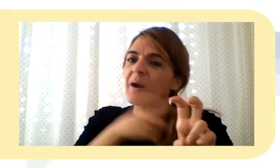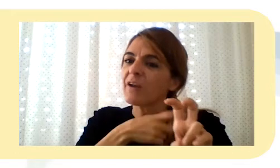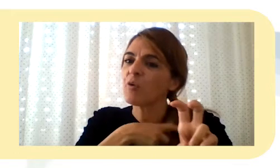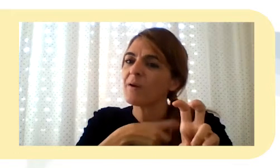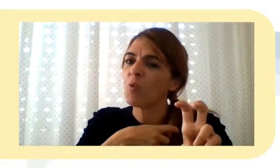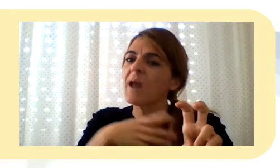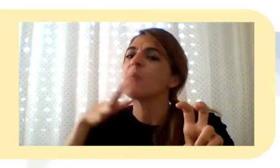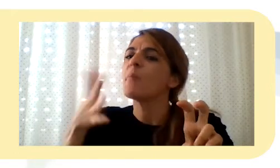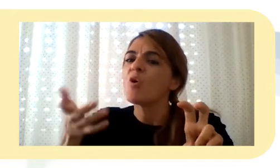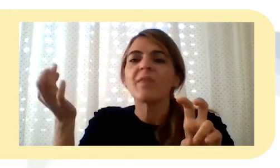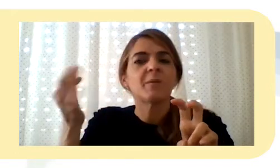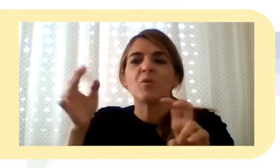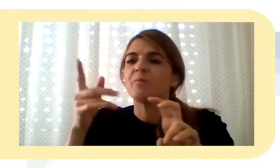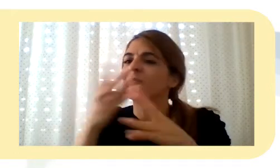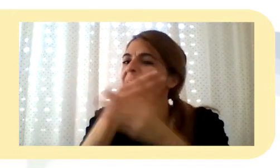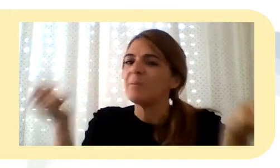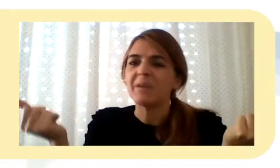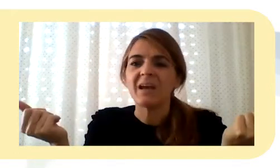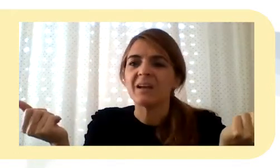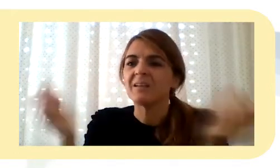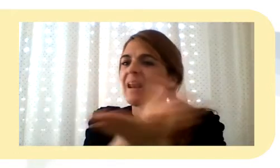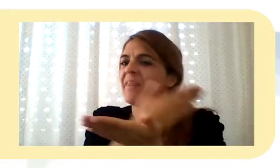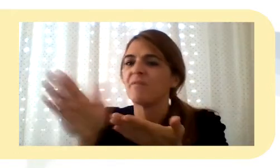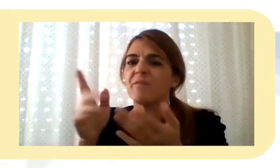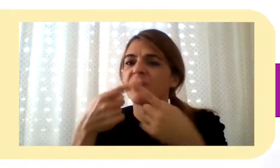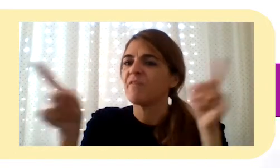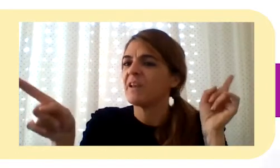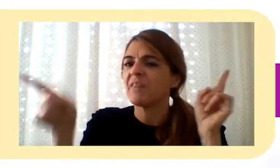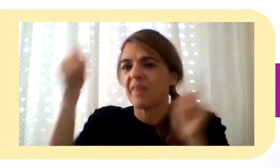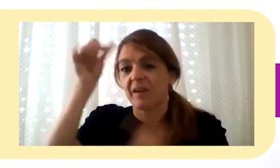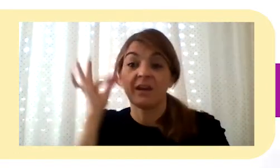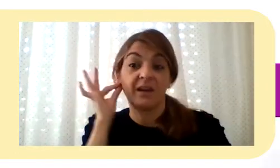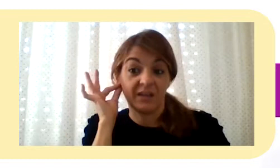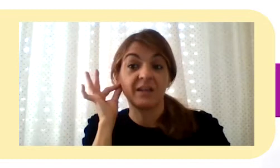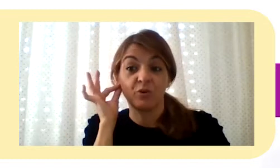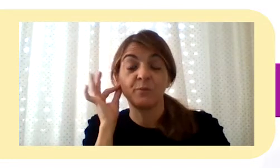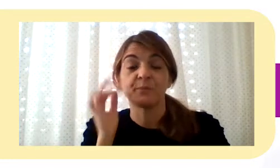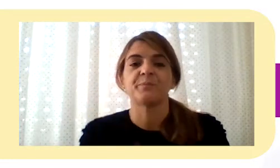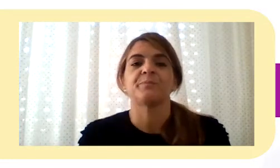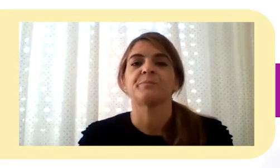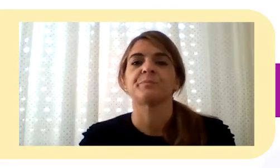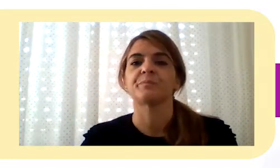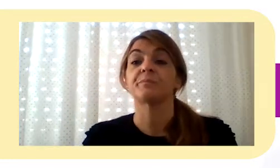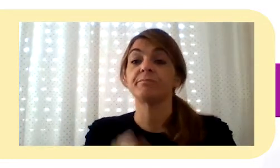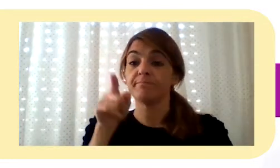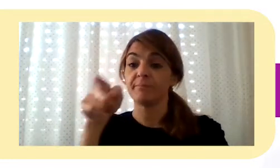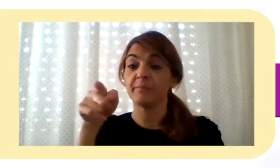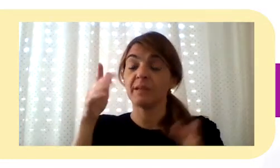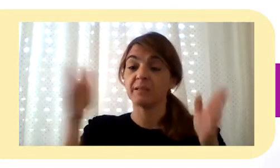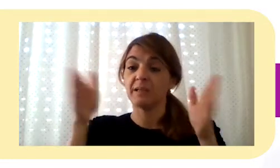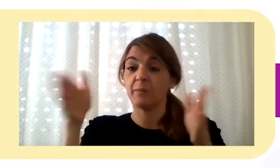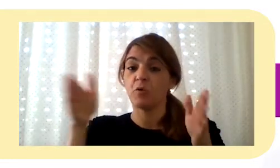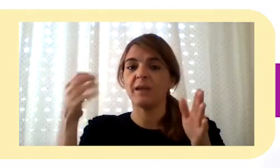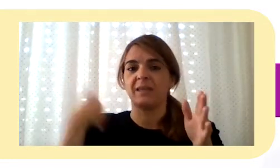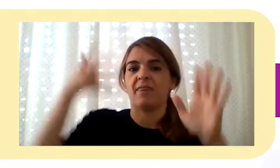se eliminen los sesgos de género en la atención sanitaria. Ha salido la semana pasada. Bueno, en aquellos entonces ya se hizo la definición,